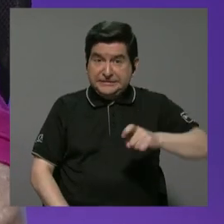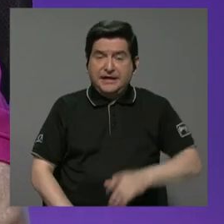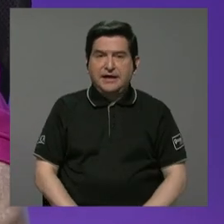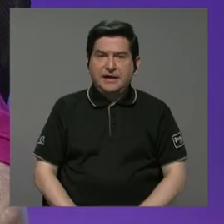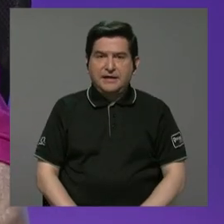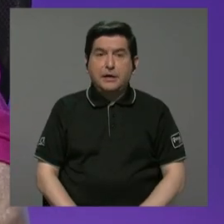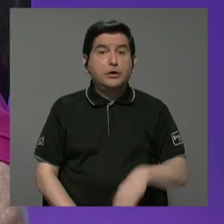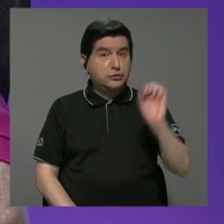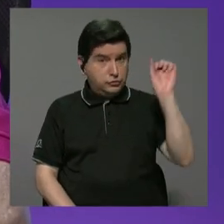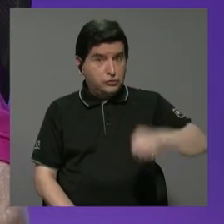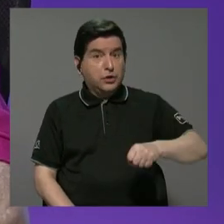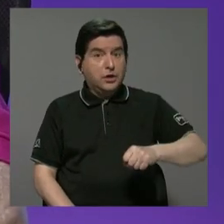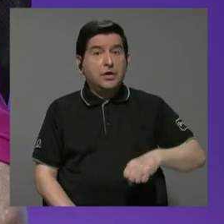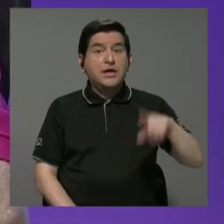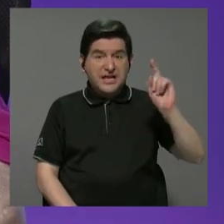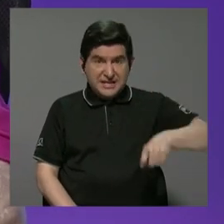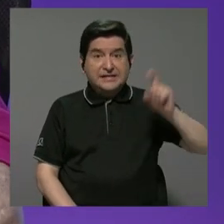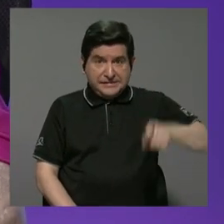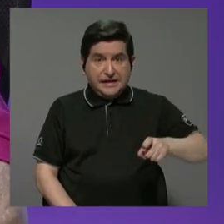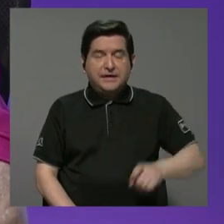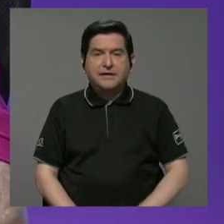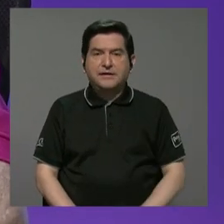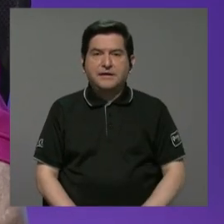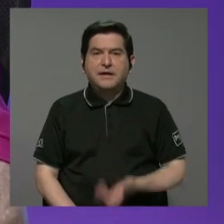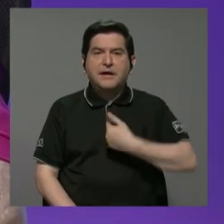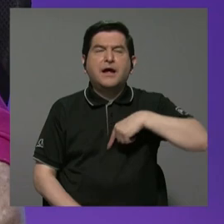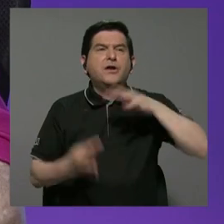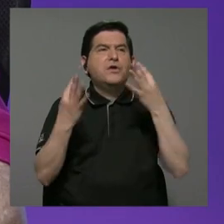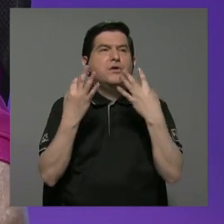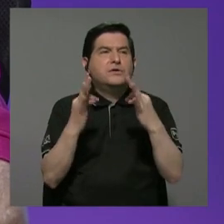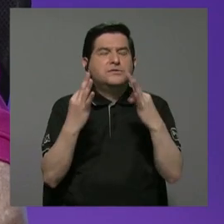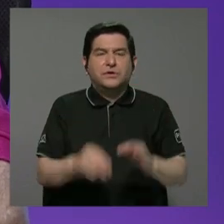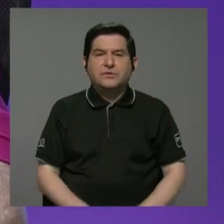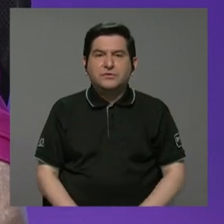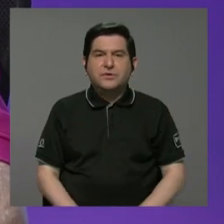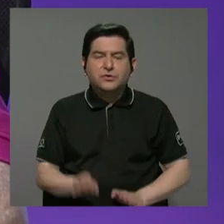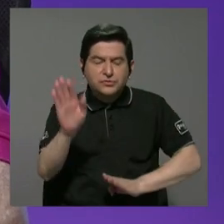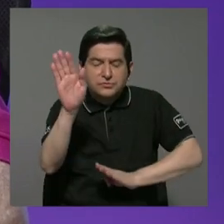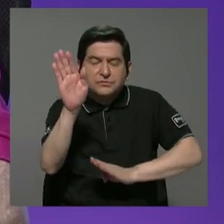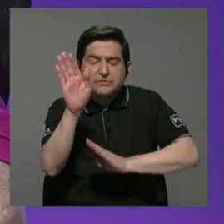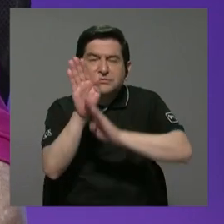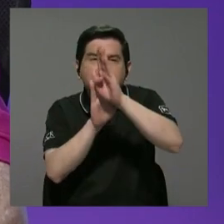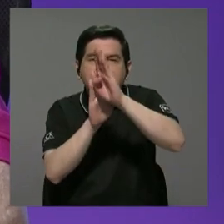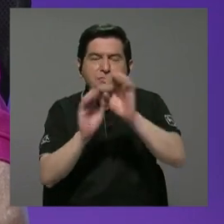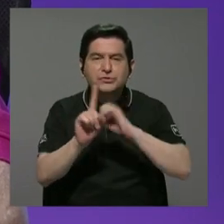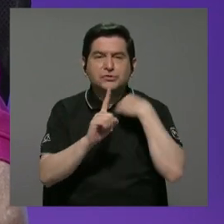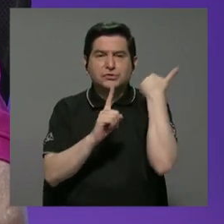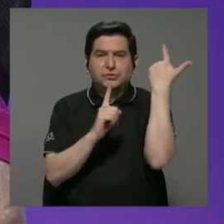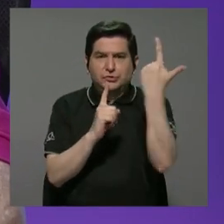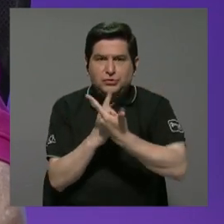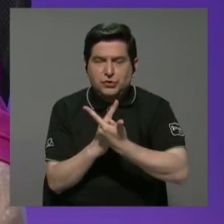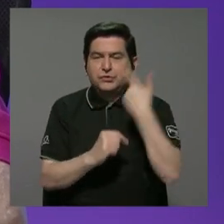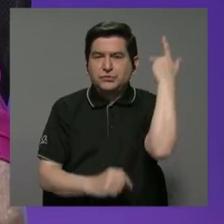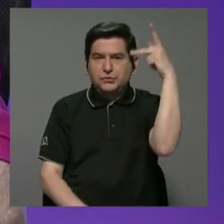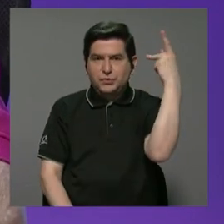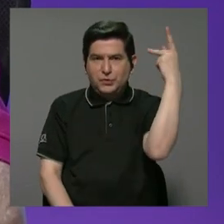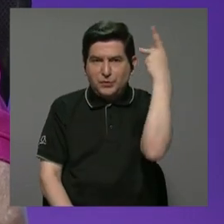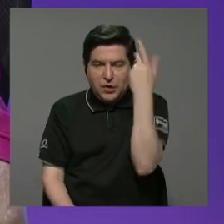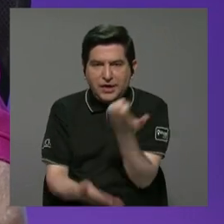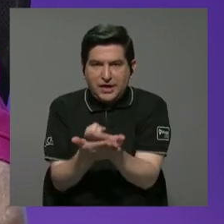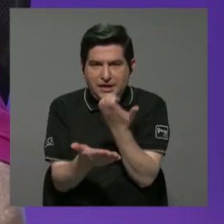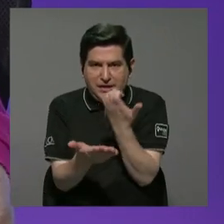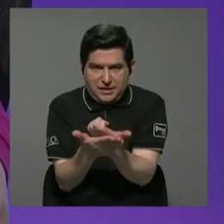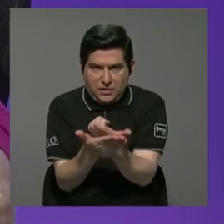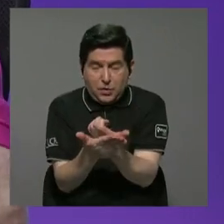es esencial. O sea, estamos pretendiendo lograr todo un desarrollo social, político,